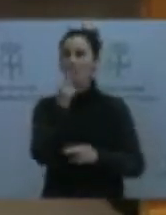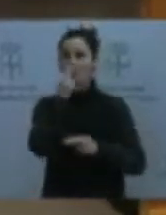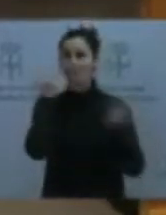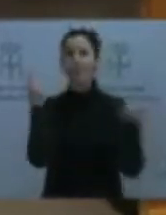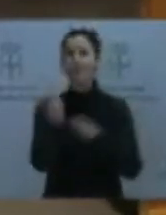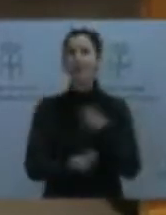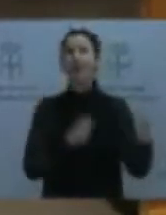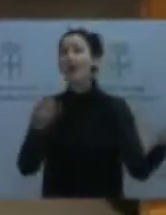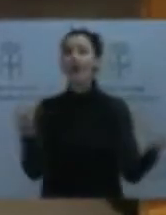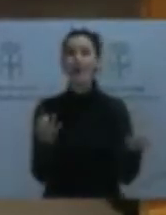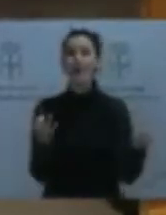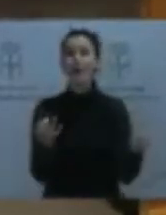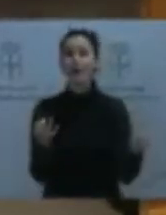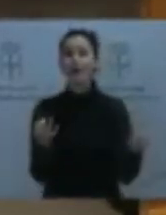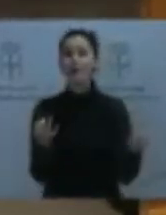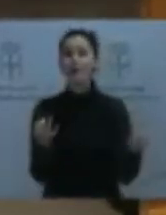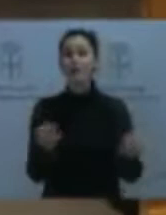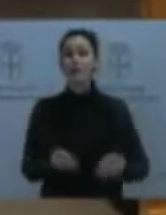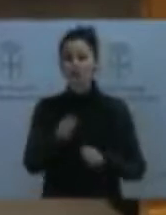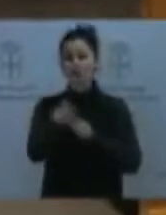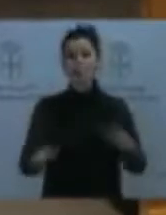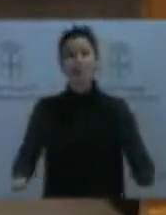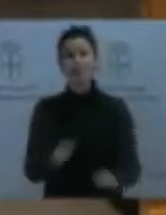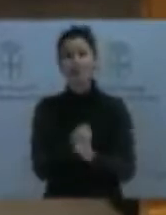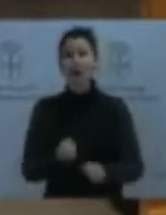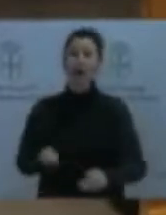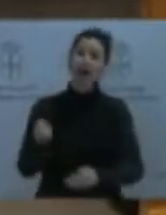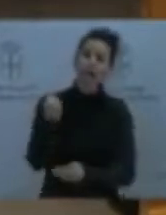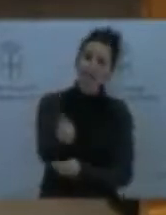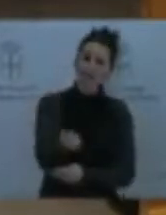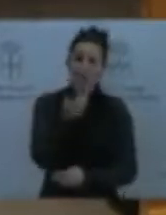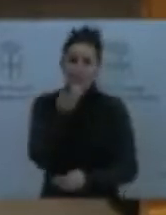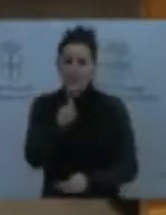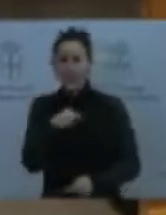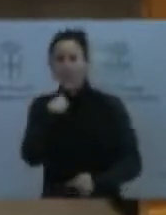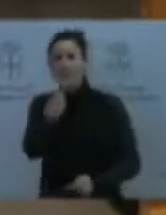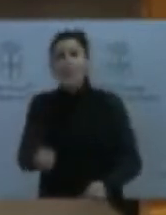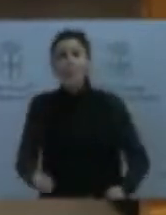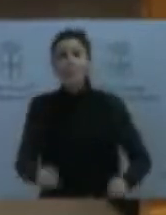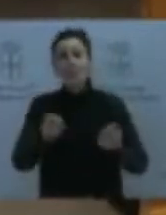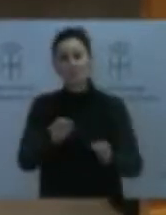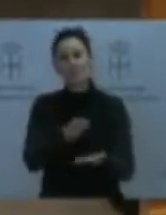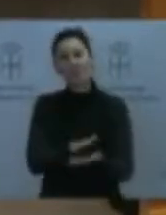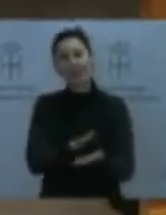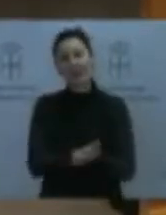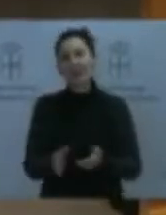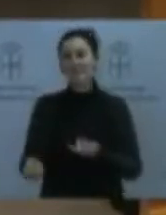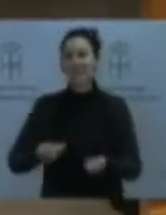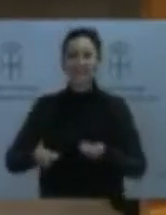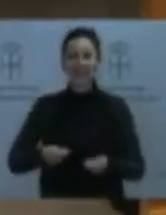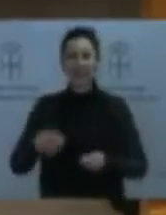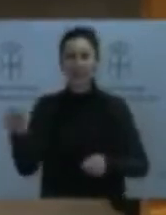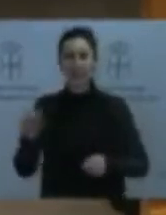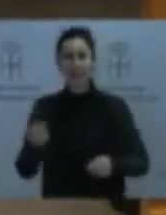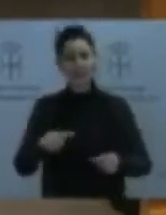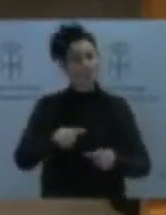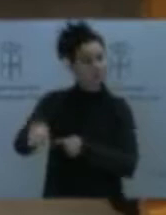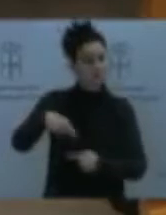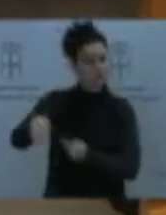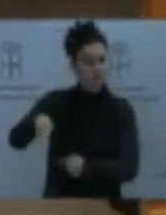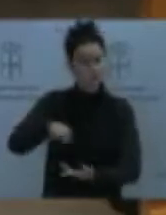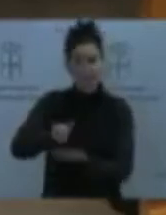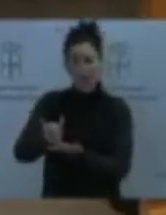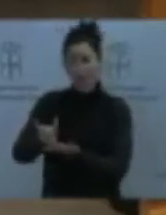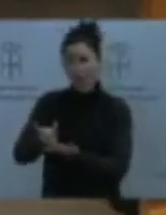trabajadores, porque si no, lo que estamos diciéndoles es que para calmar a los mercados hay que entregar víctimas, que son los trabajadores, los mismos que mantuvieron la